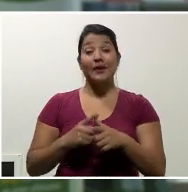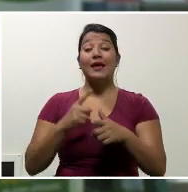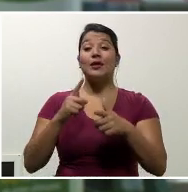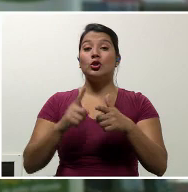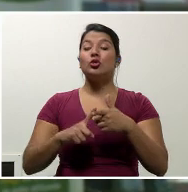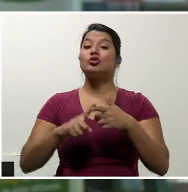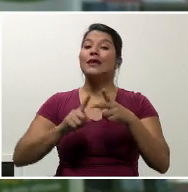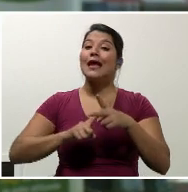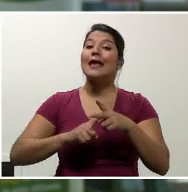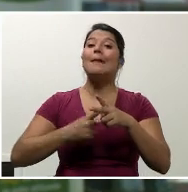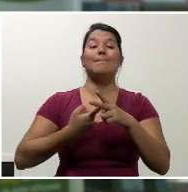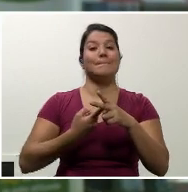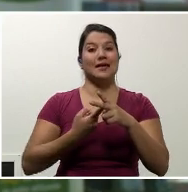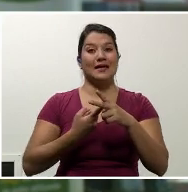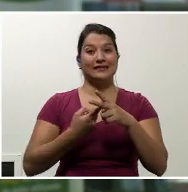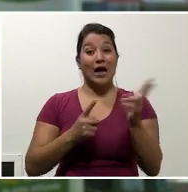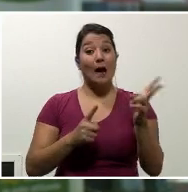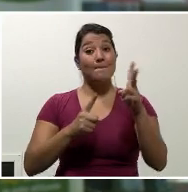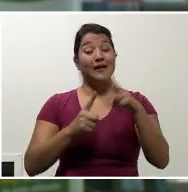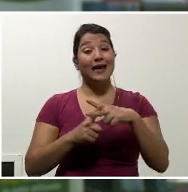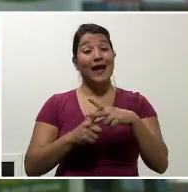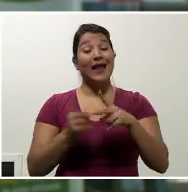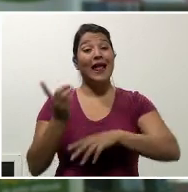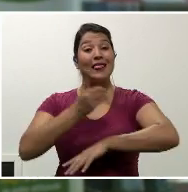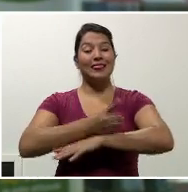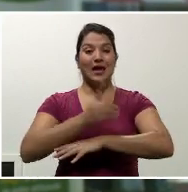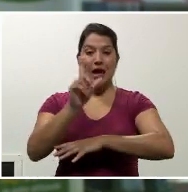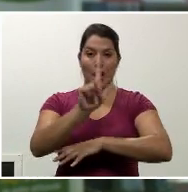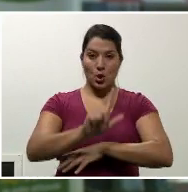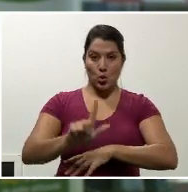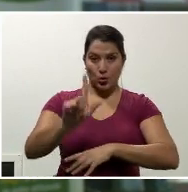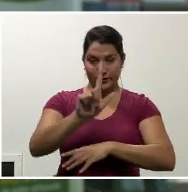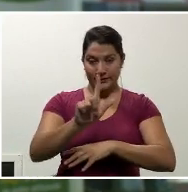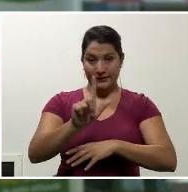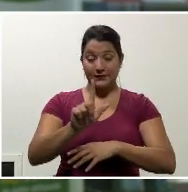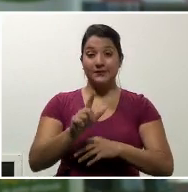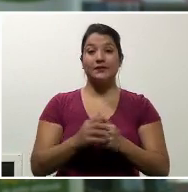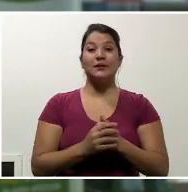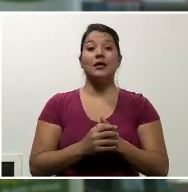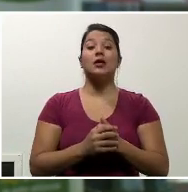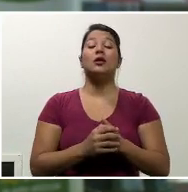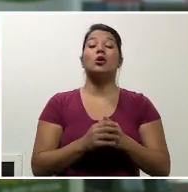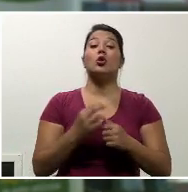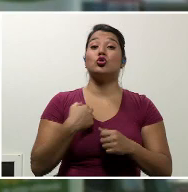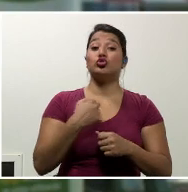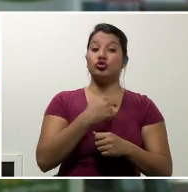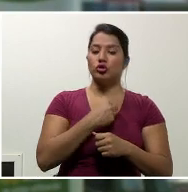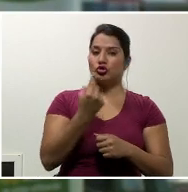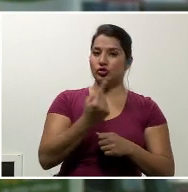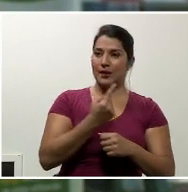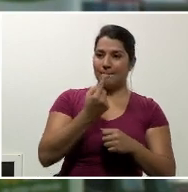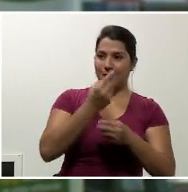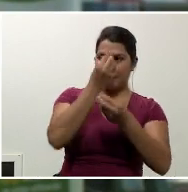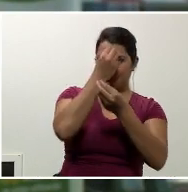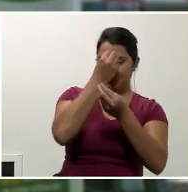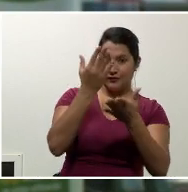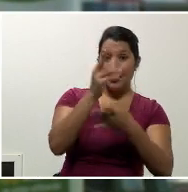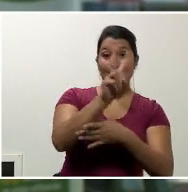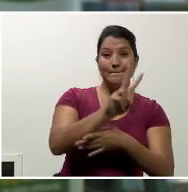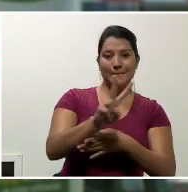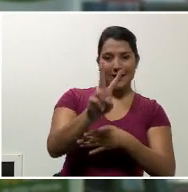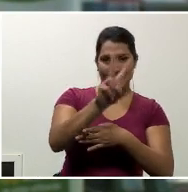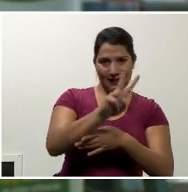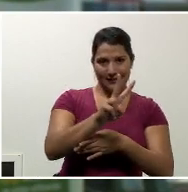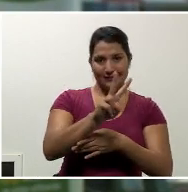empiezan a regir a partir del día lunes, ¿verdad? Del lunes a viernes, lo que estamos anunciando los días viernes, y que rigen de lunes a